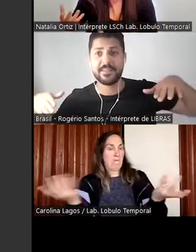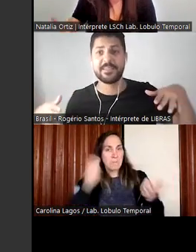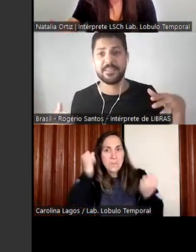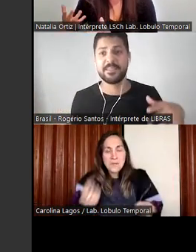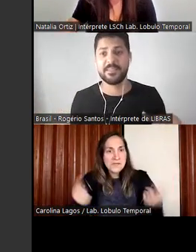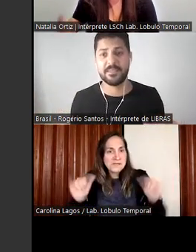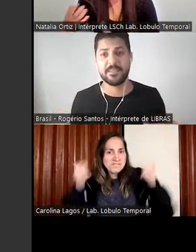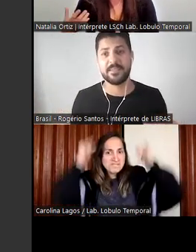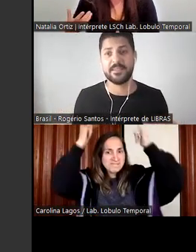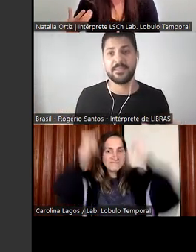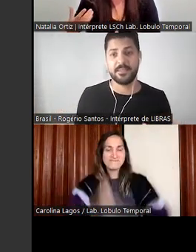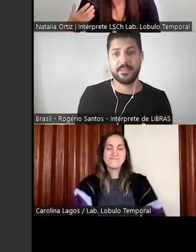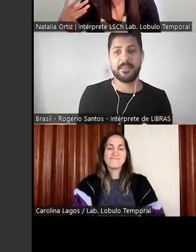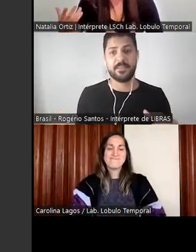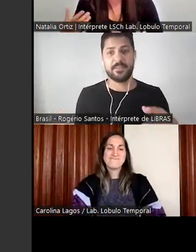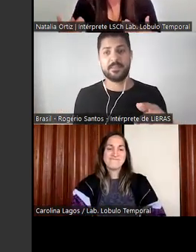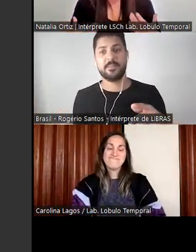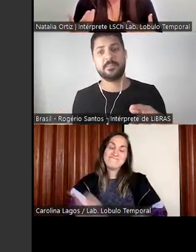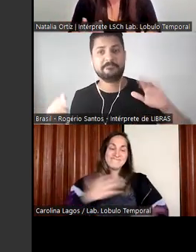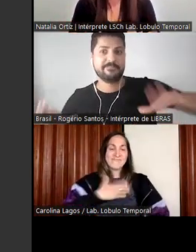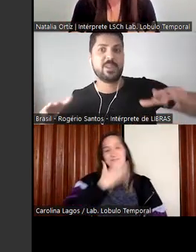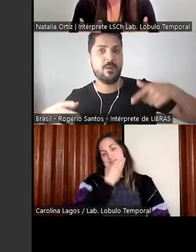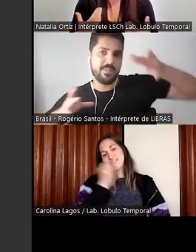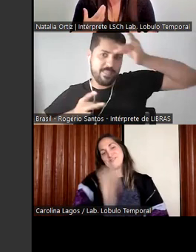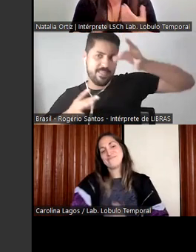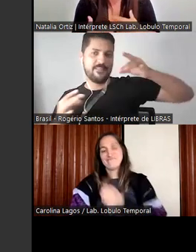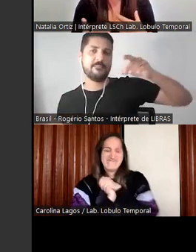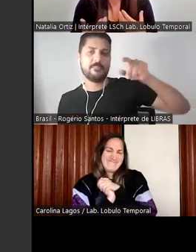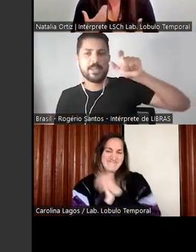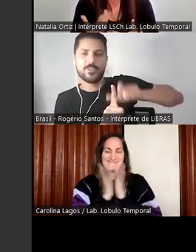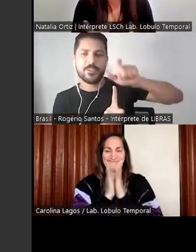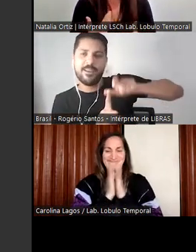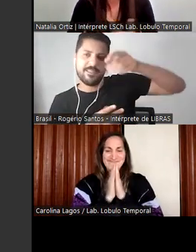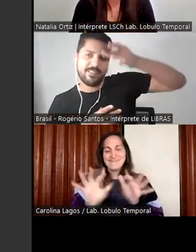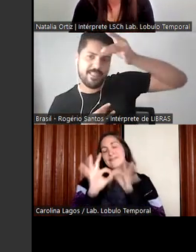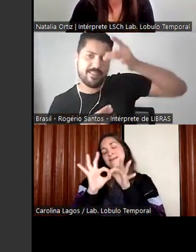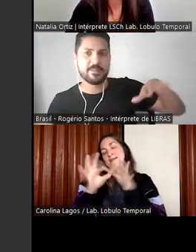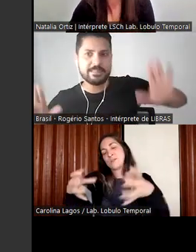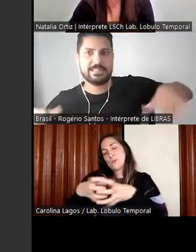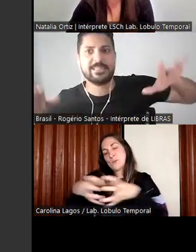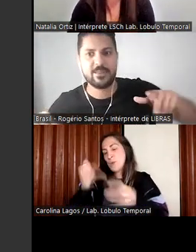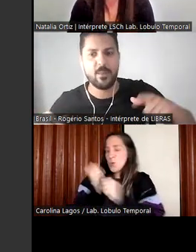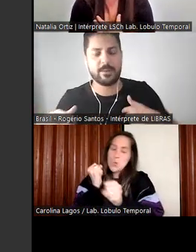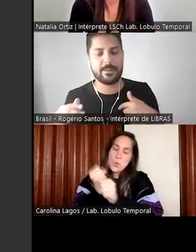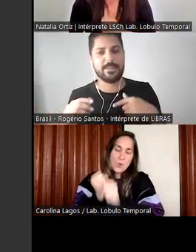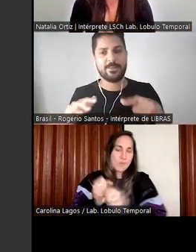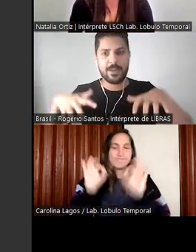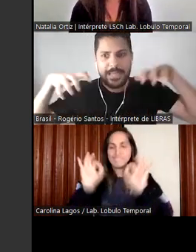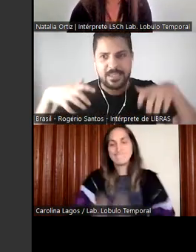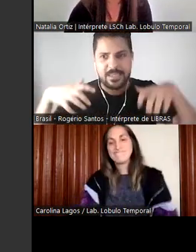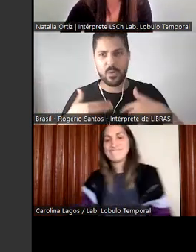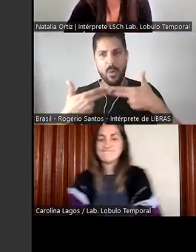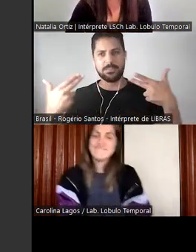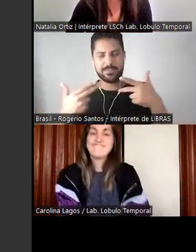o al tomar o al asumir el personaje y poder expresarlo con los niños, también se involucran, se asustan e interactúan a partir de eso. Así que me encantó